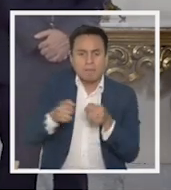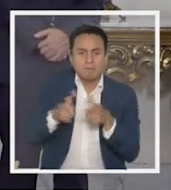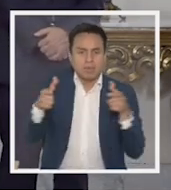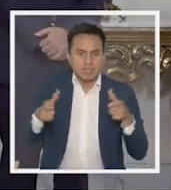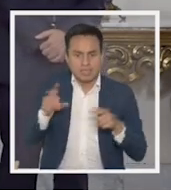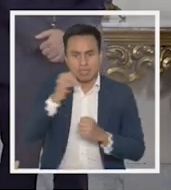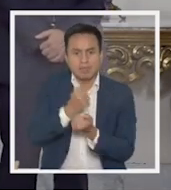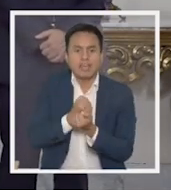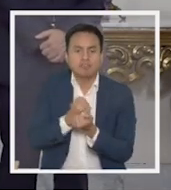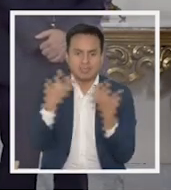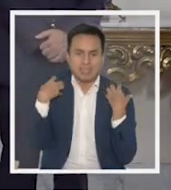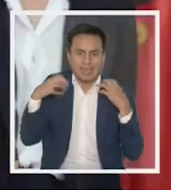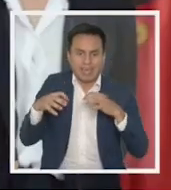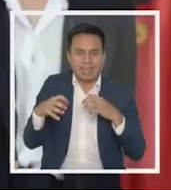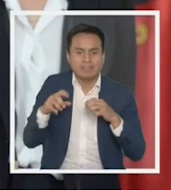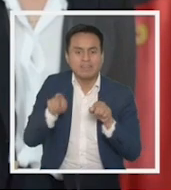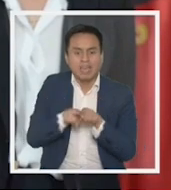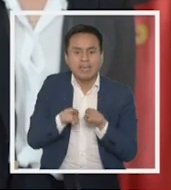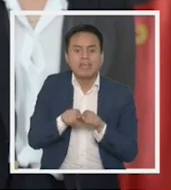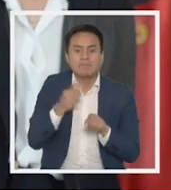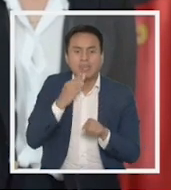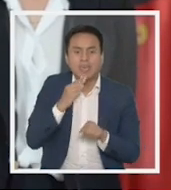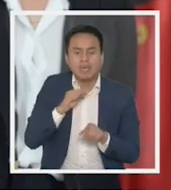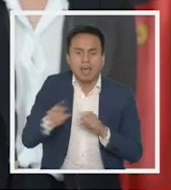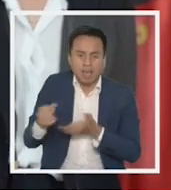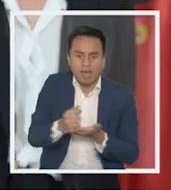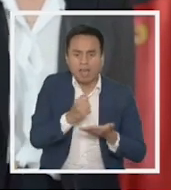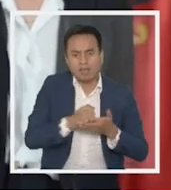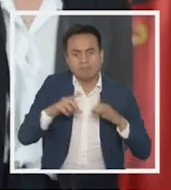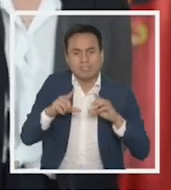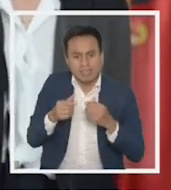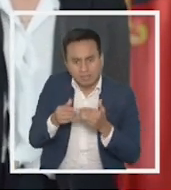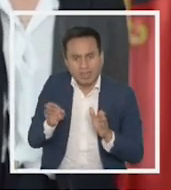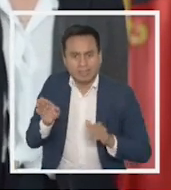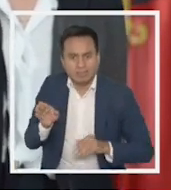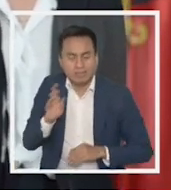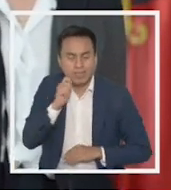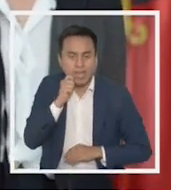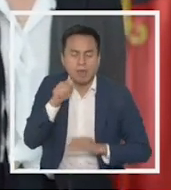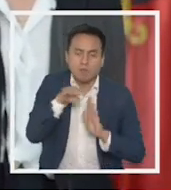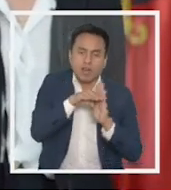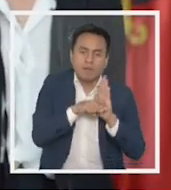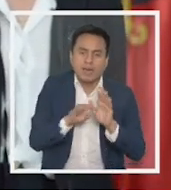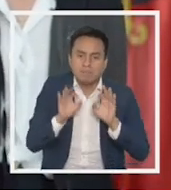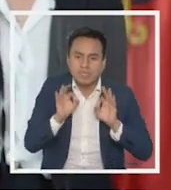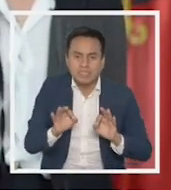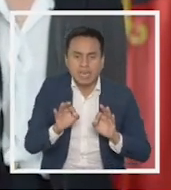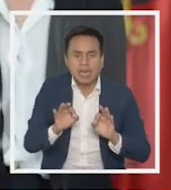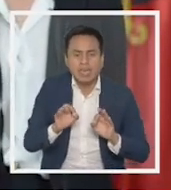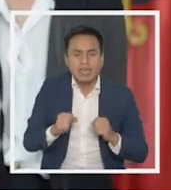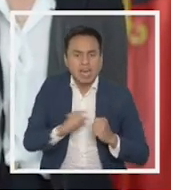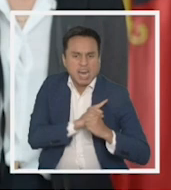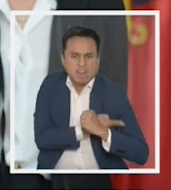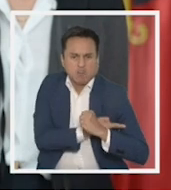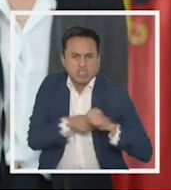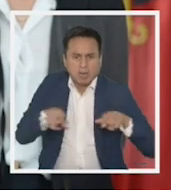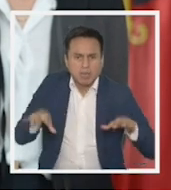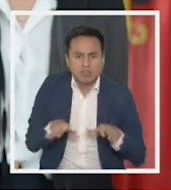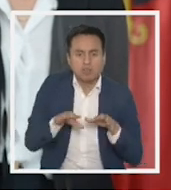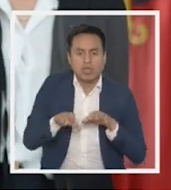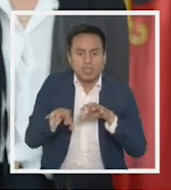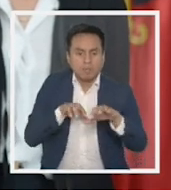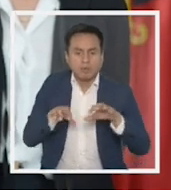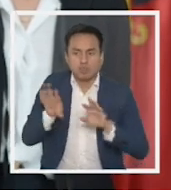administrativas, un programa especial para el reforzamiento de los equipamientos de protección de nuestras policías, carabineros y